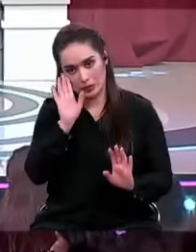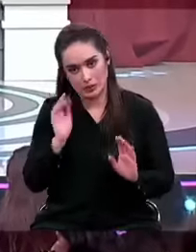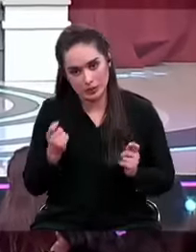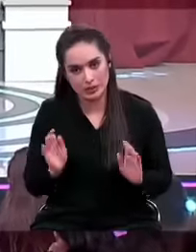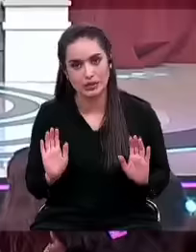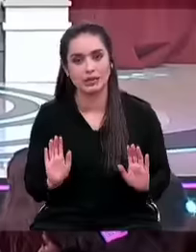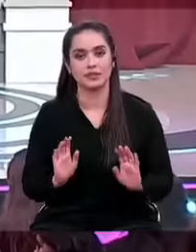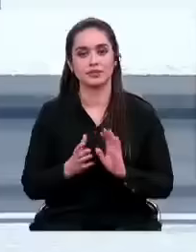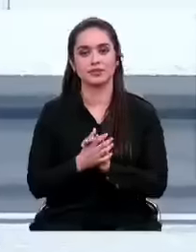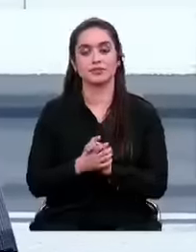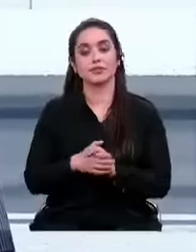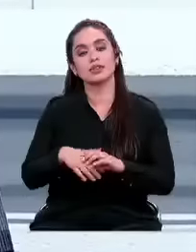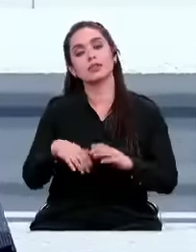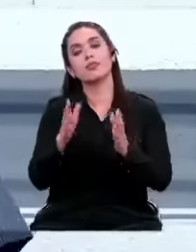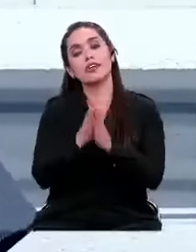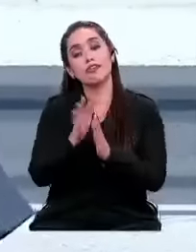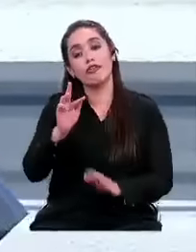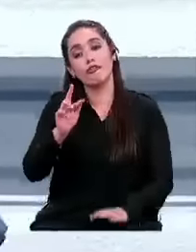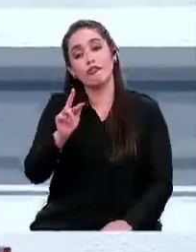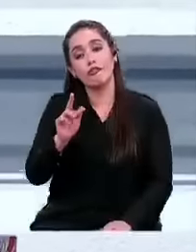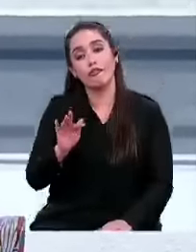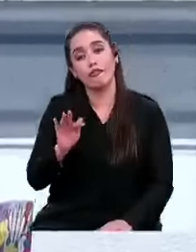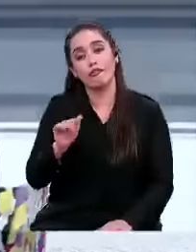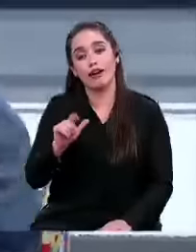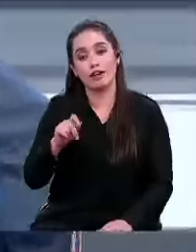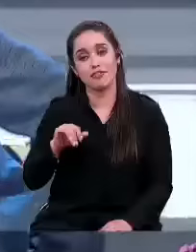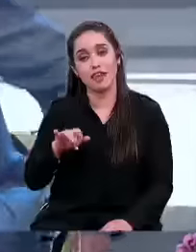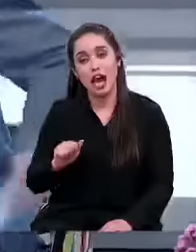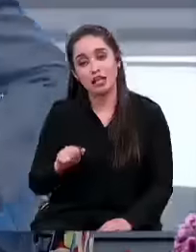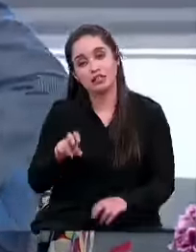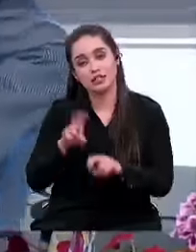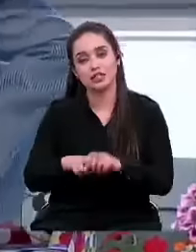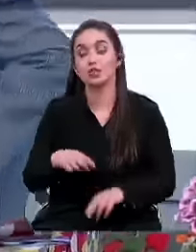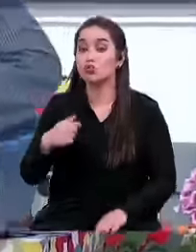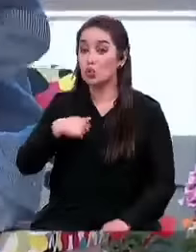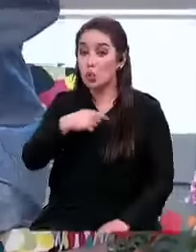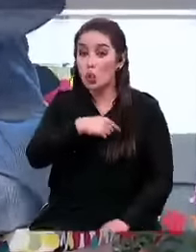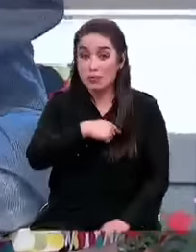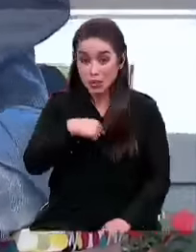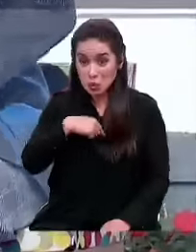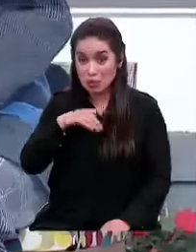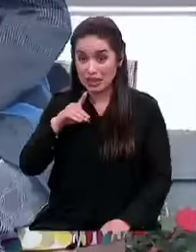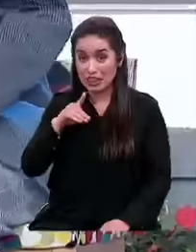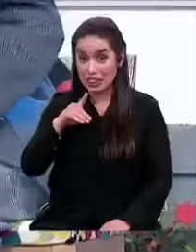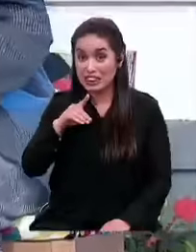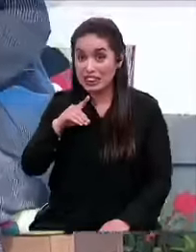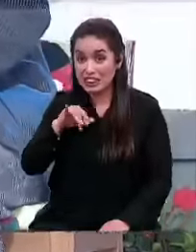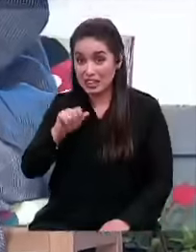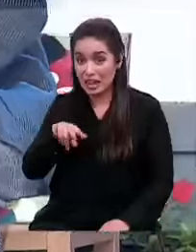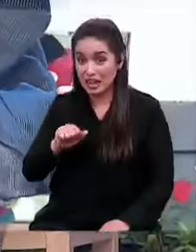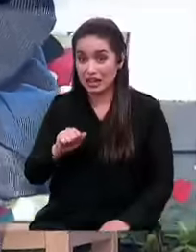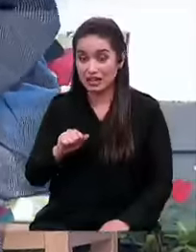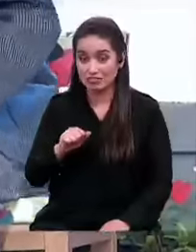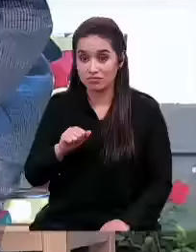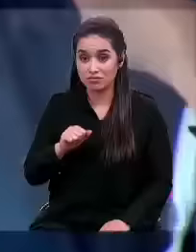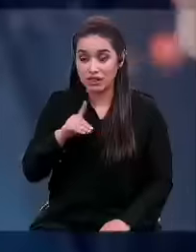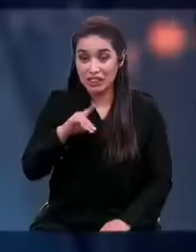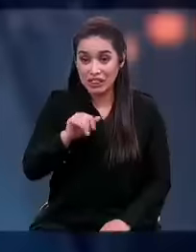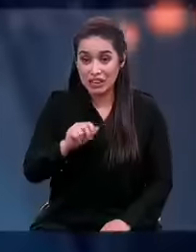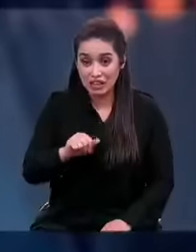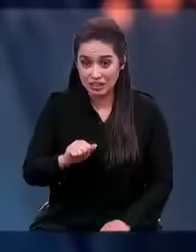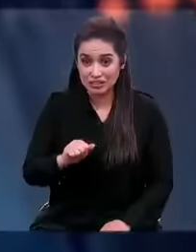Muy bien. Por favor, Flaviana, toma asiento. Diana. ¿Ah? Diana. Ana. No,